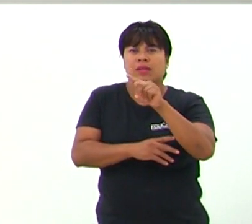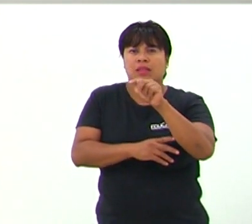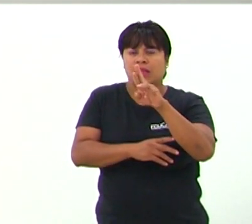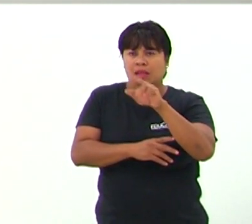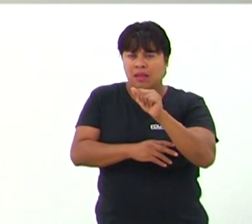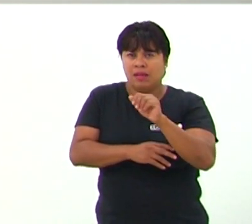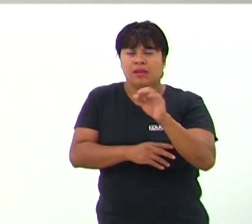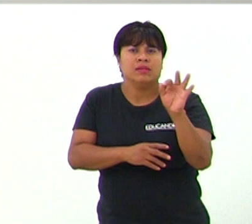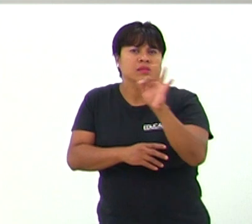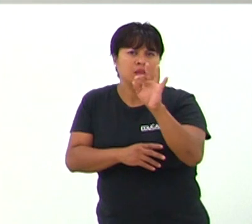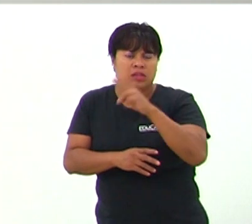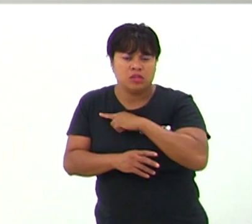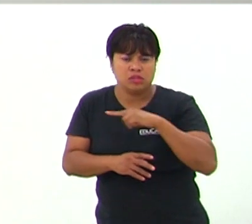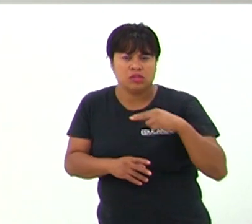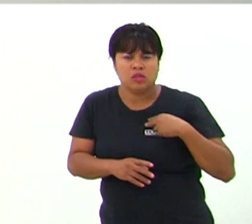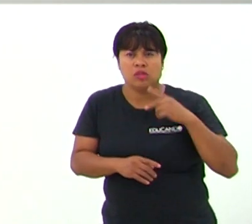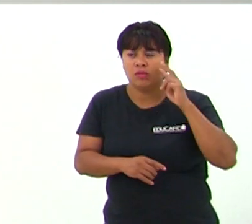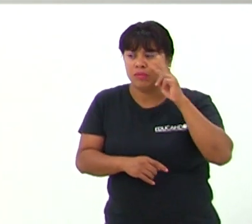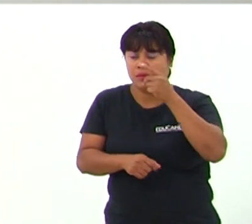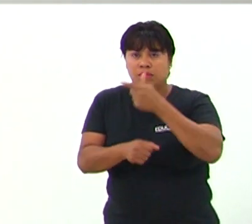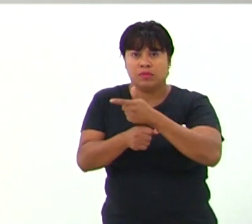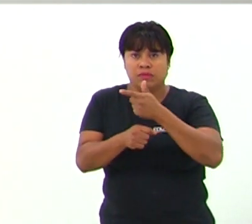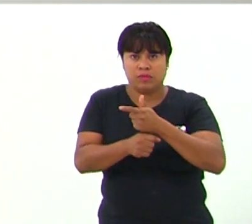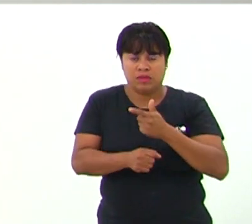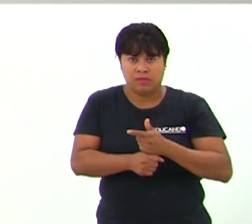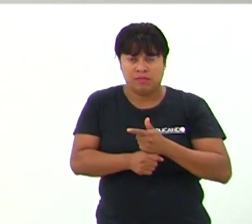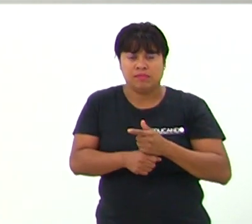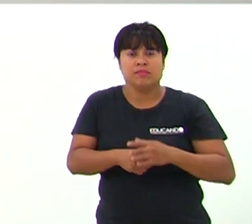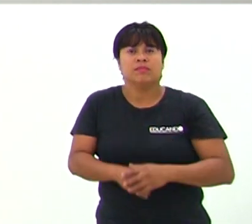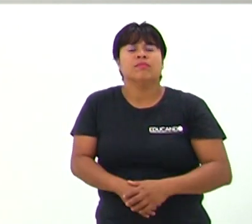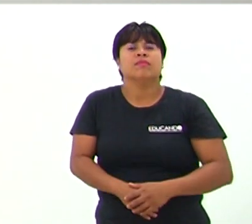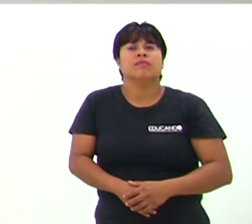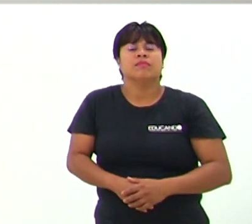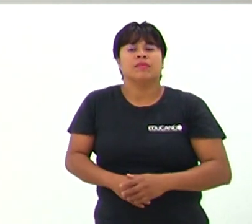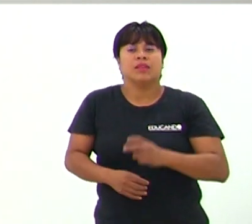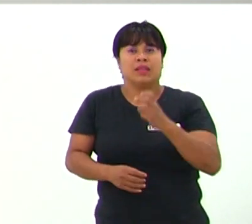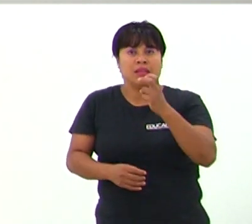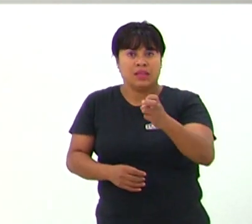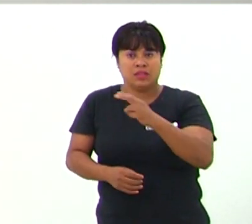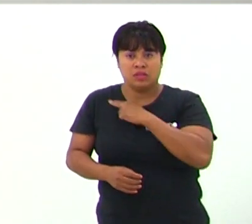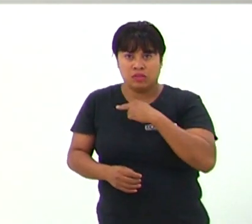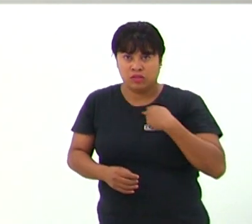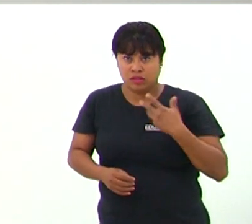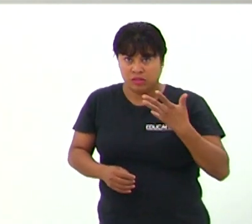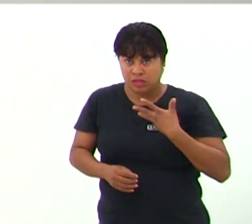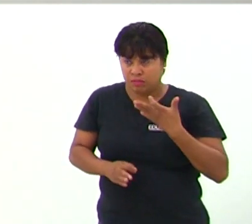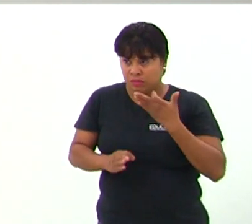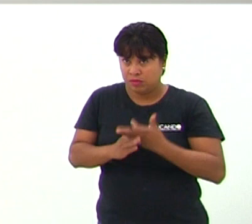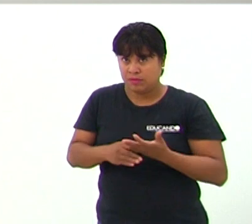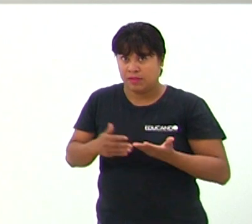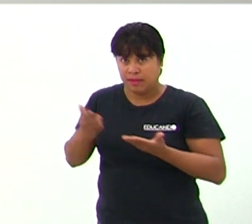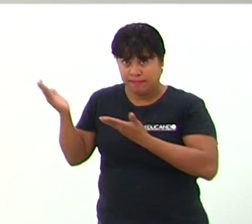si nosotros identificamos esto que tenemos acá,